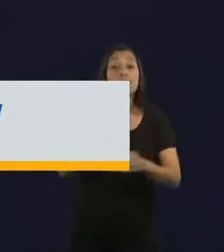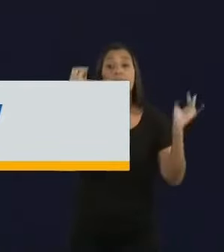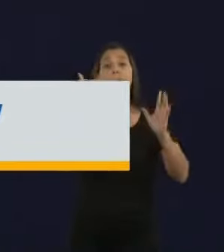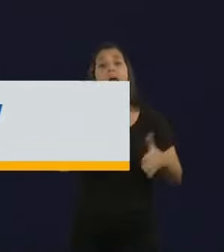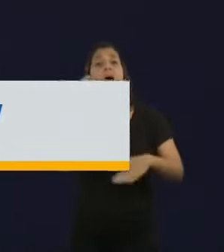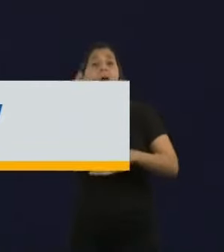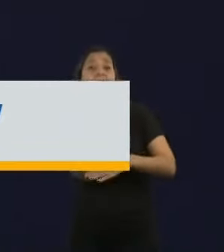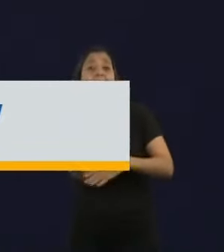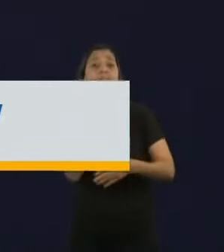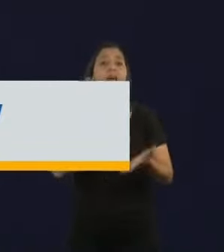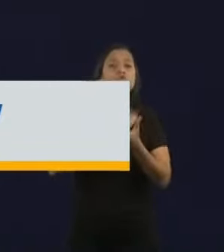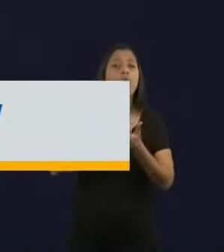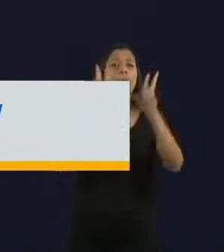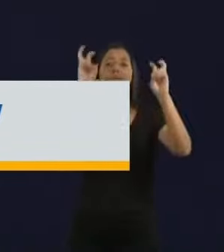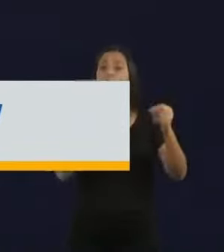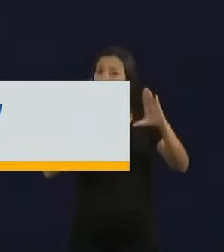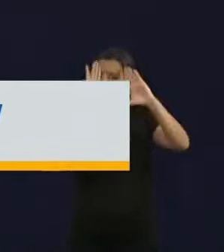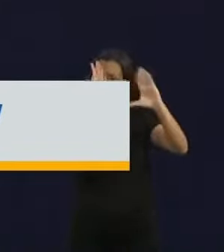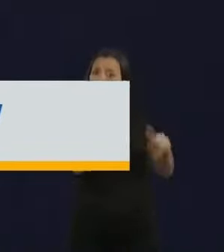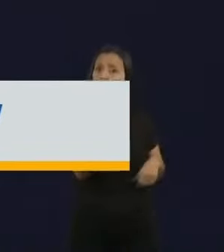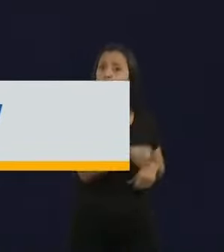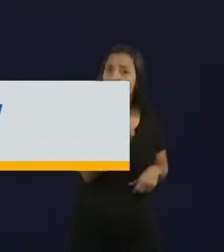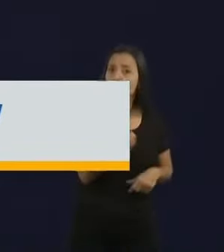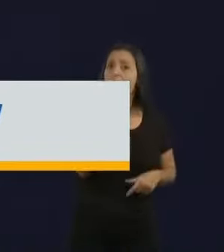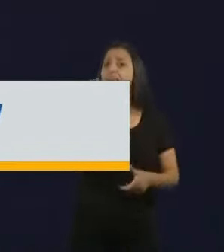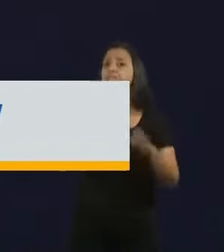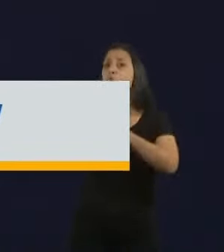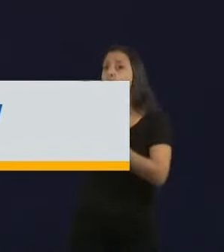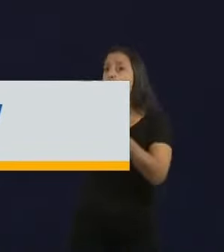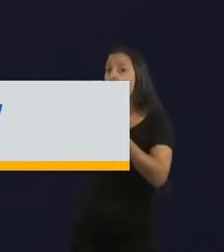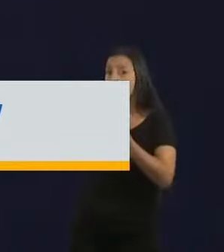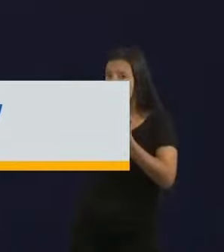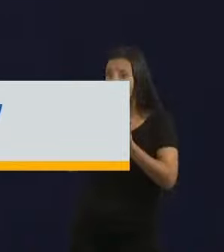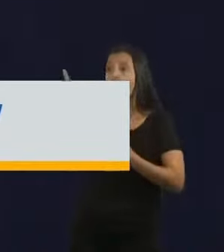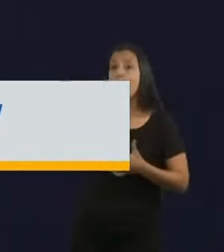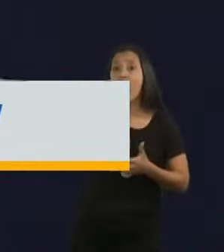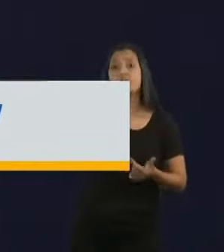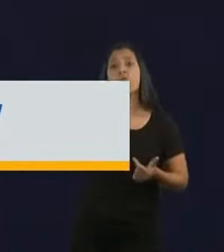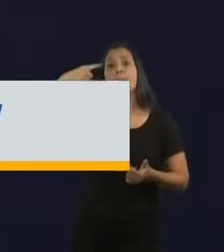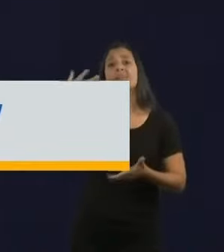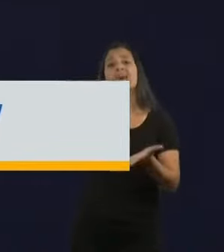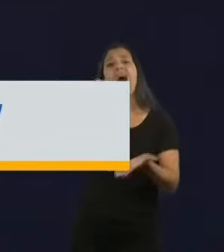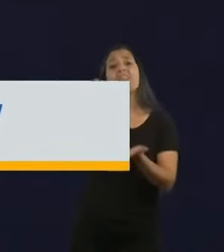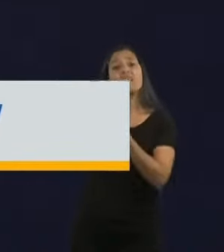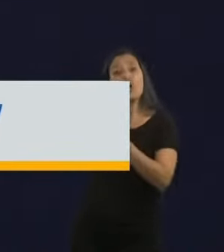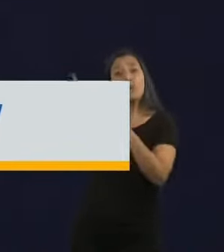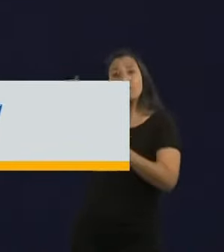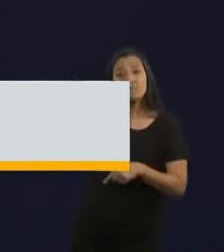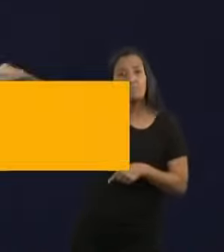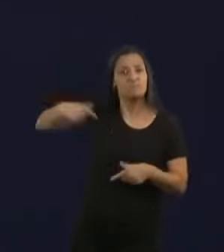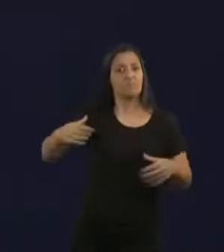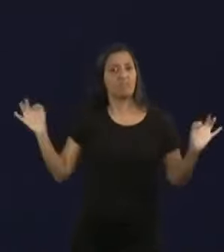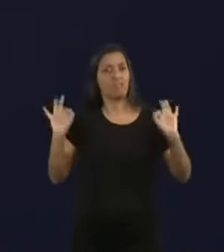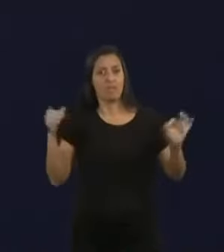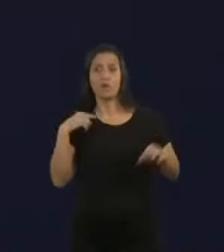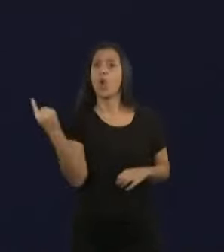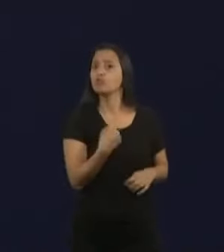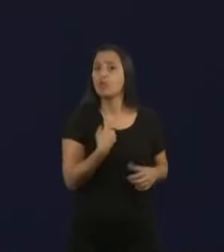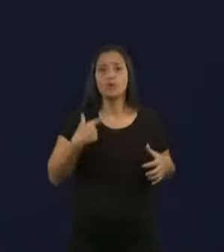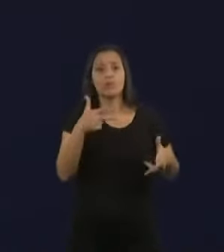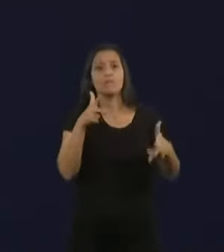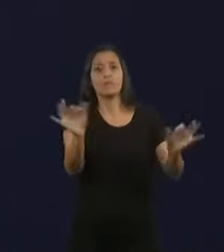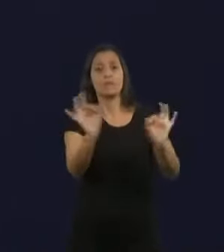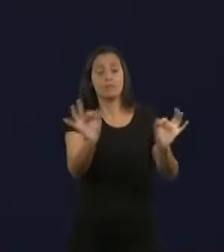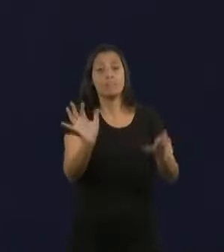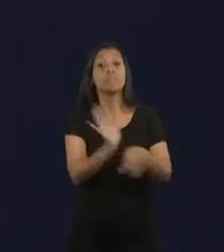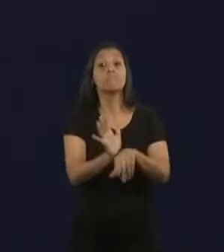el socialismo y la corrupción, no es un problema de nuestra República. Como se dice vulgarmente,